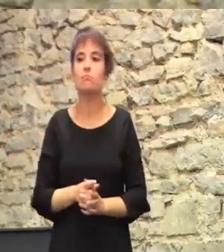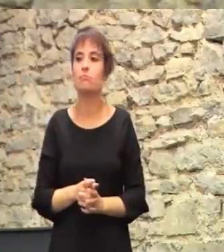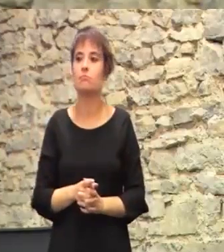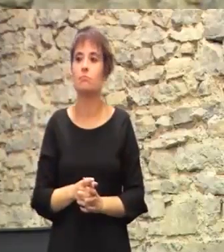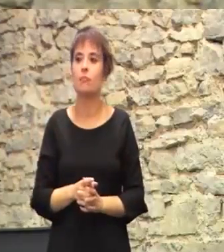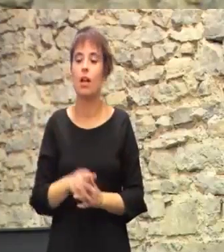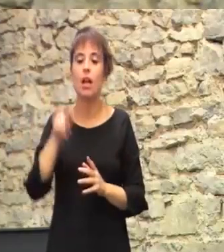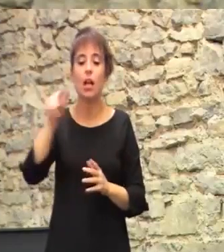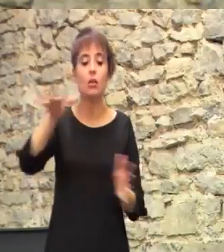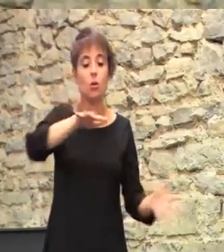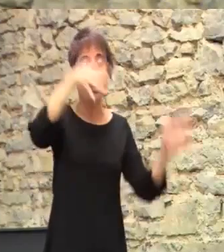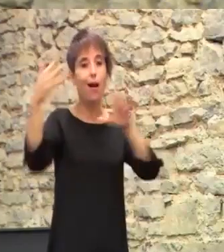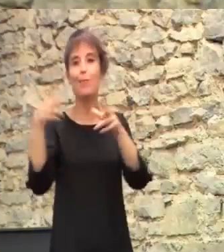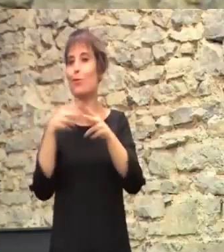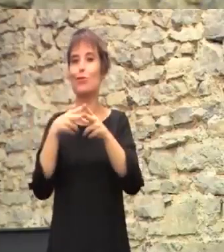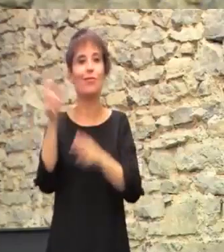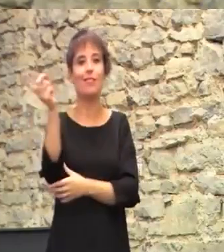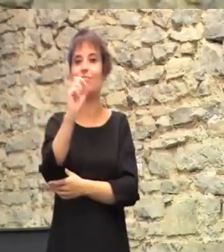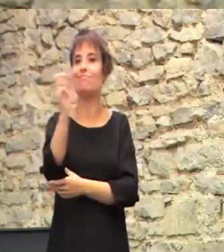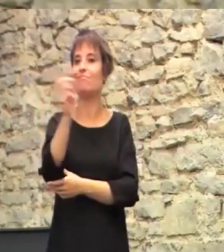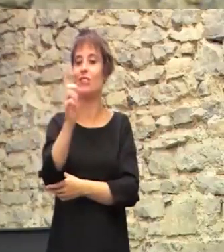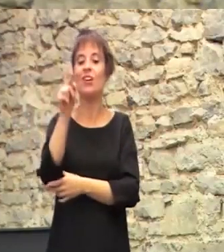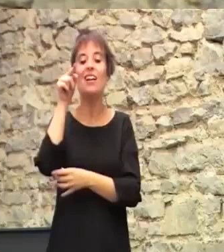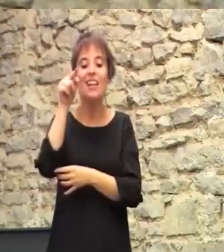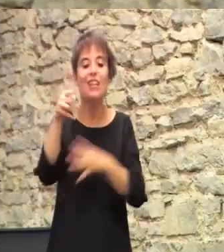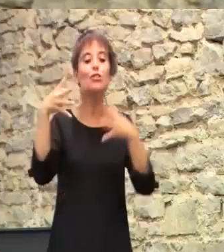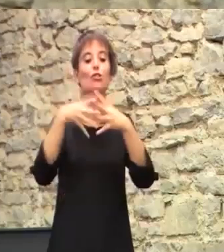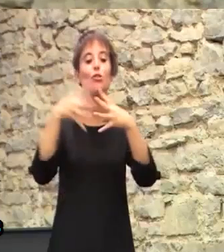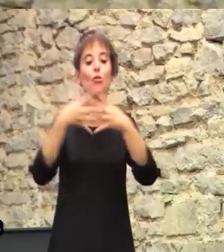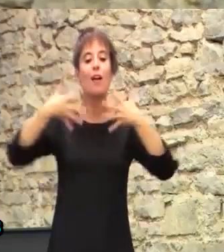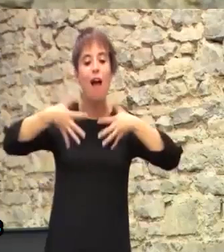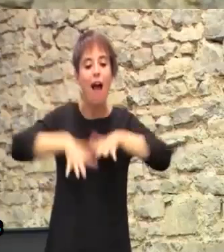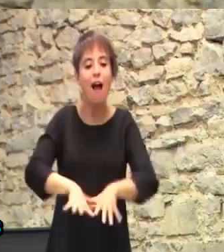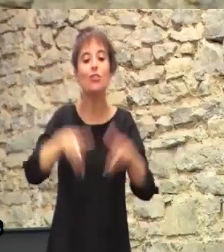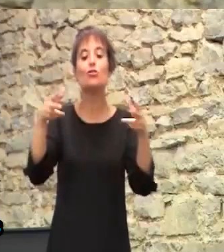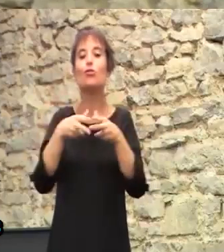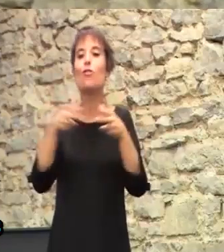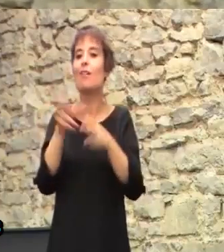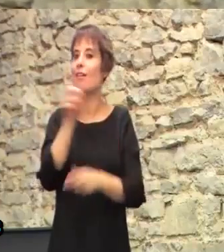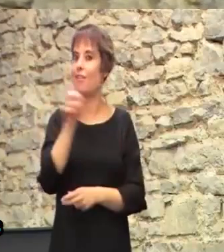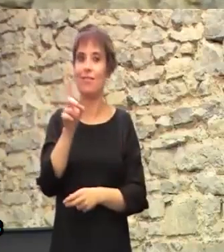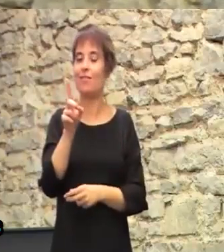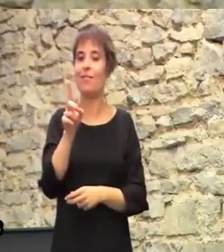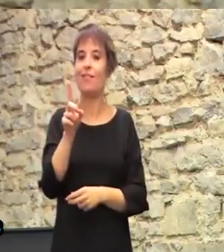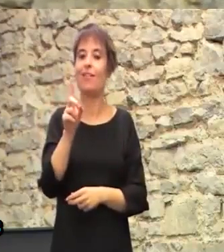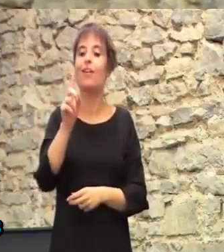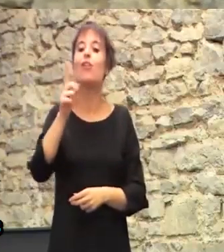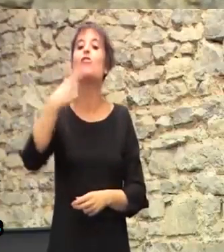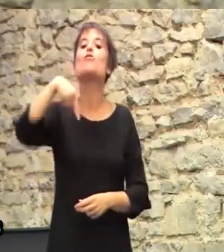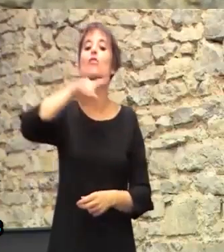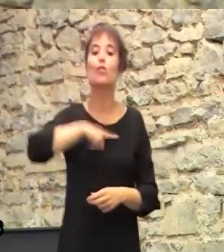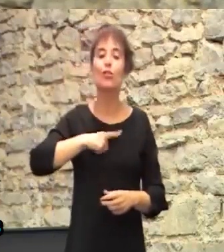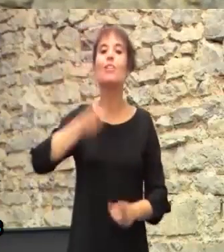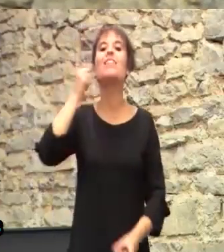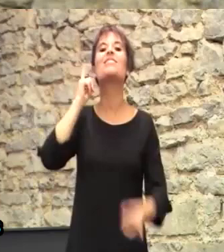eso no fue un cambio social eso no fue un cambio una estructura que cambió lo que pasó es que nosotras decidimos que